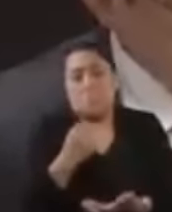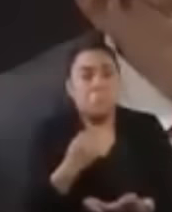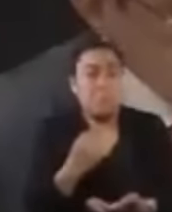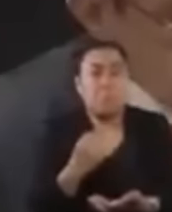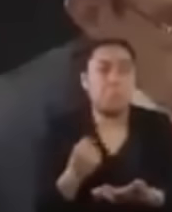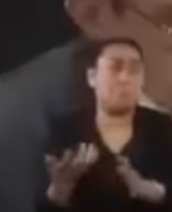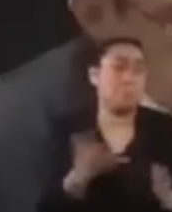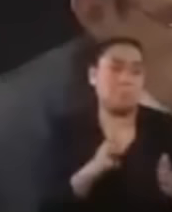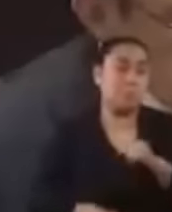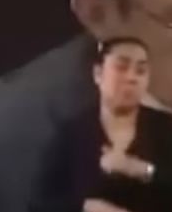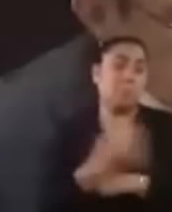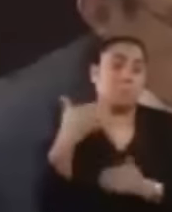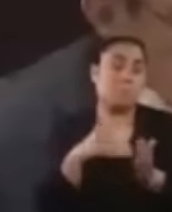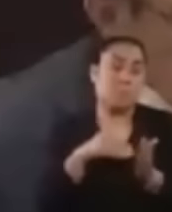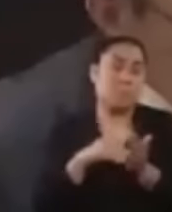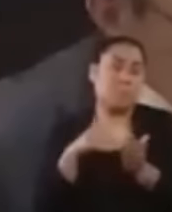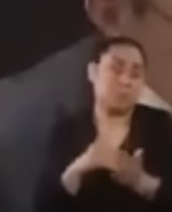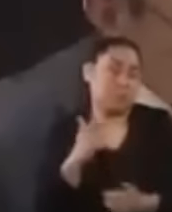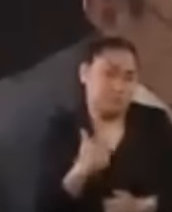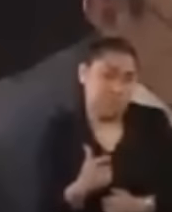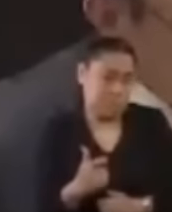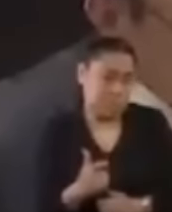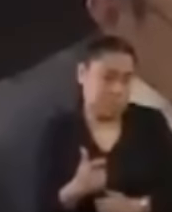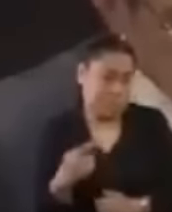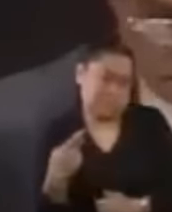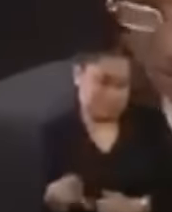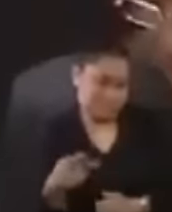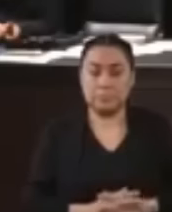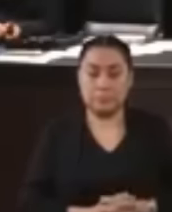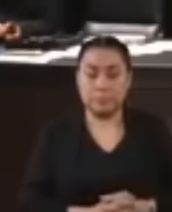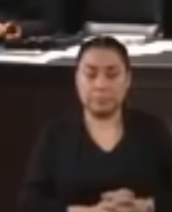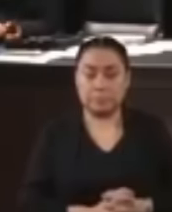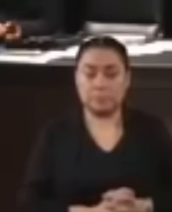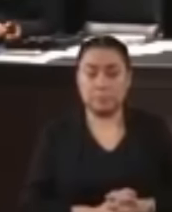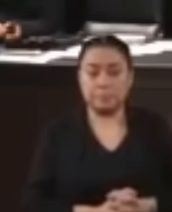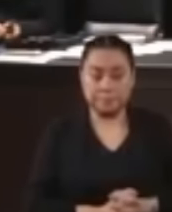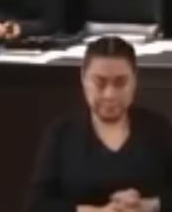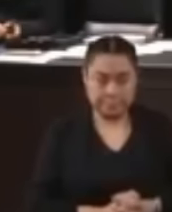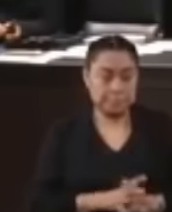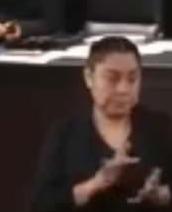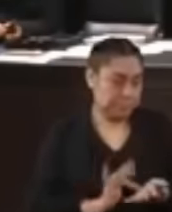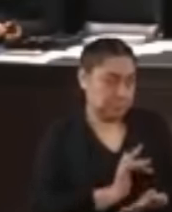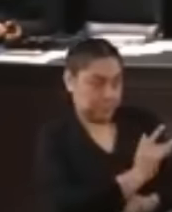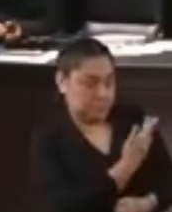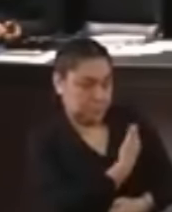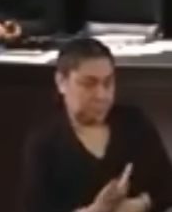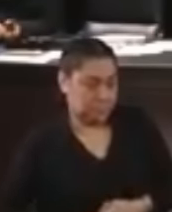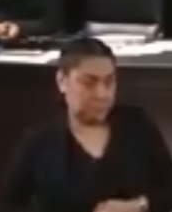menos 15,000 millones de pesos a este organismo público descentralizado. Gracias, presidenta. Con su